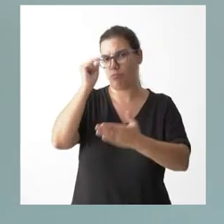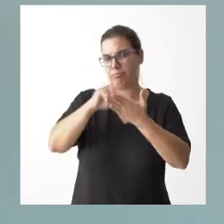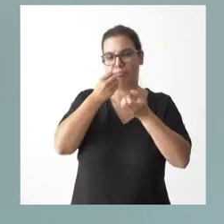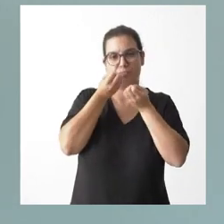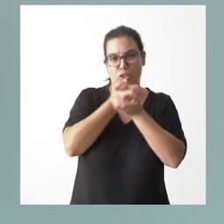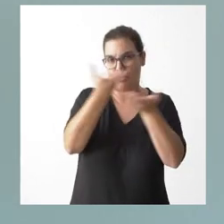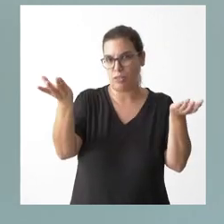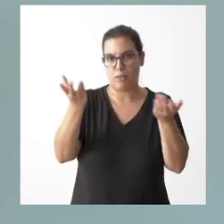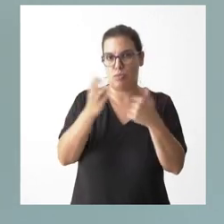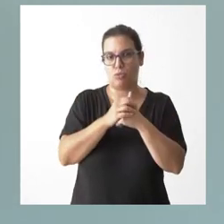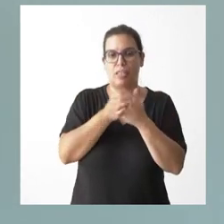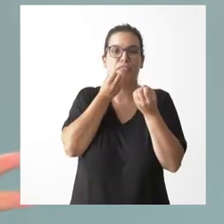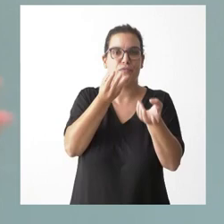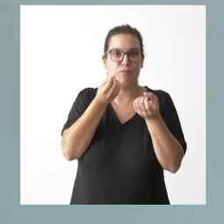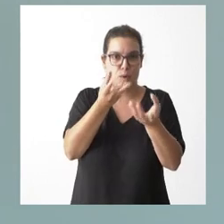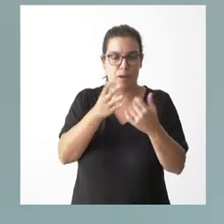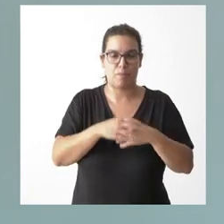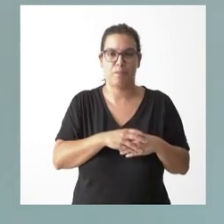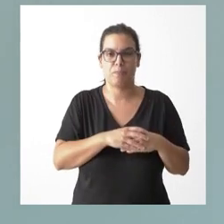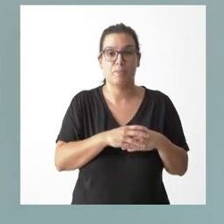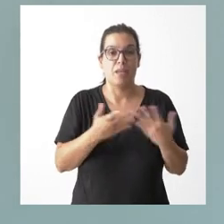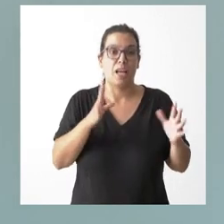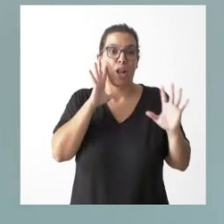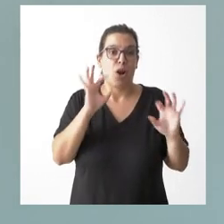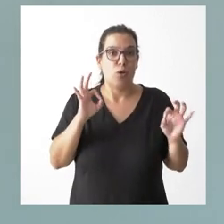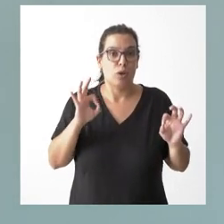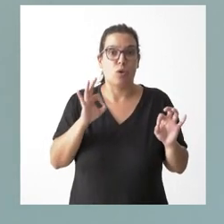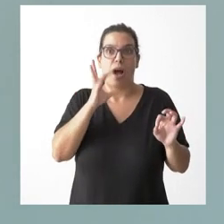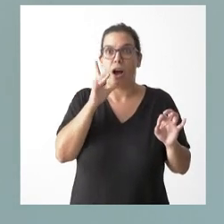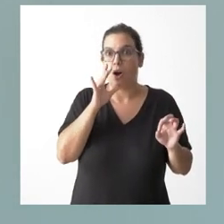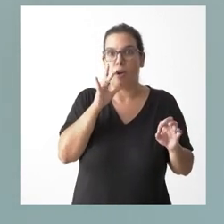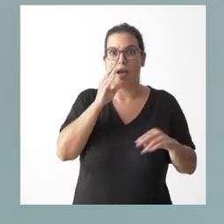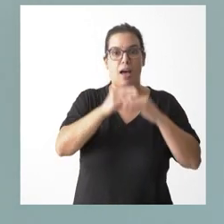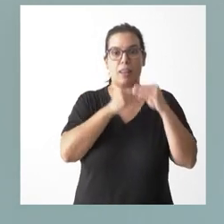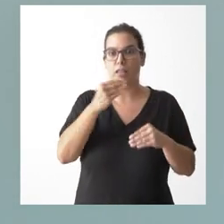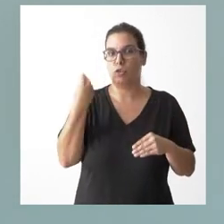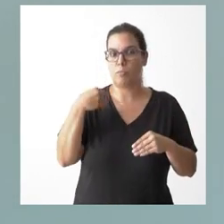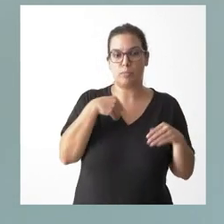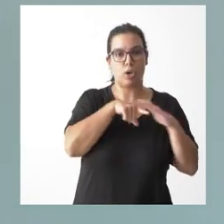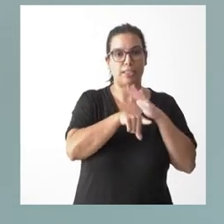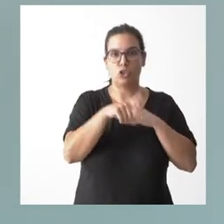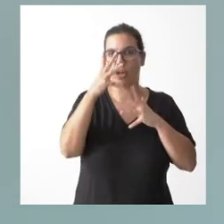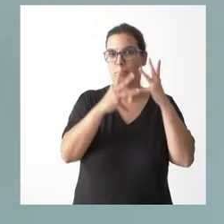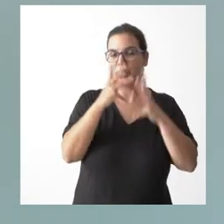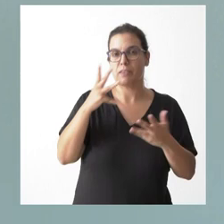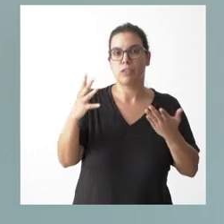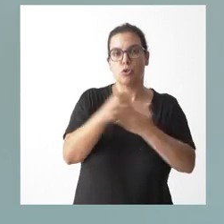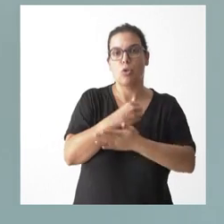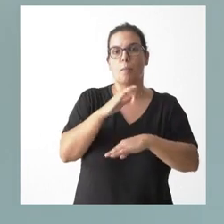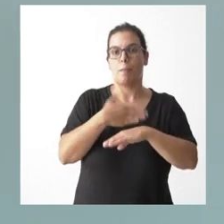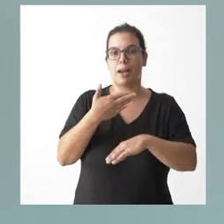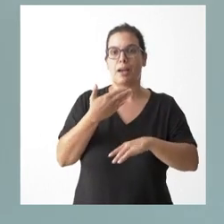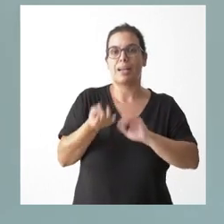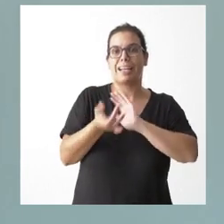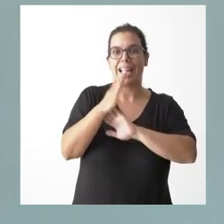comunicaremos y le informaremos. Entre medias, es normal que se está haciendo todo lo que tiene que ver con la tramitación administrativa de conformar el